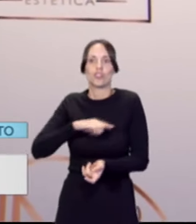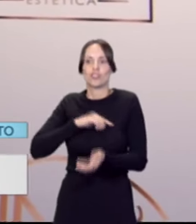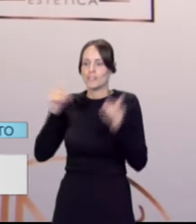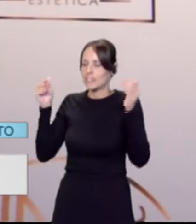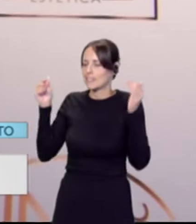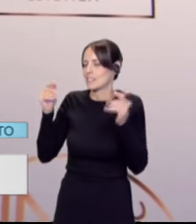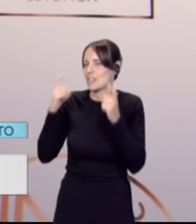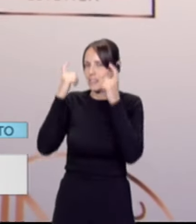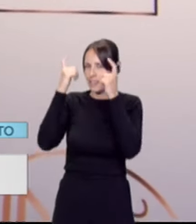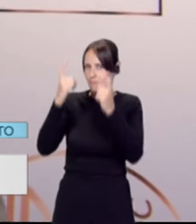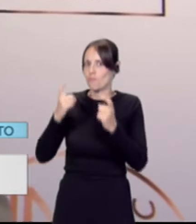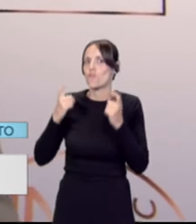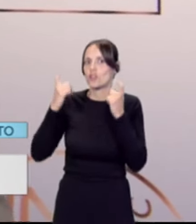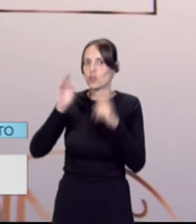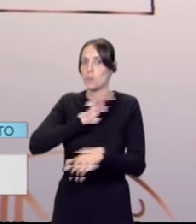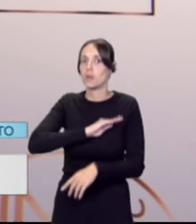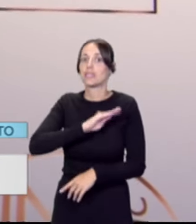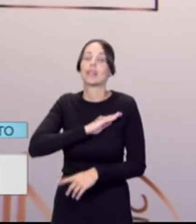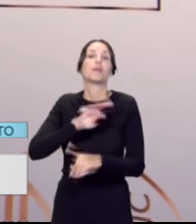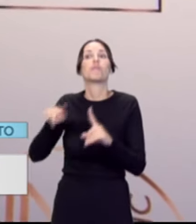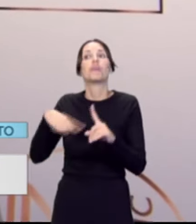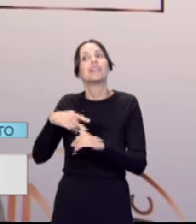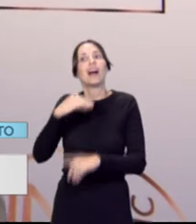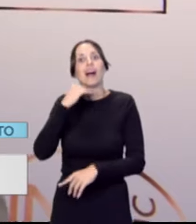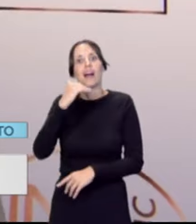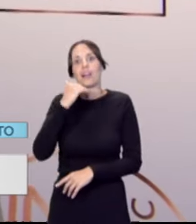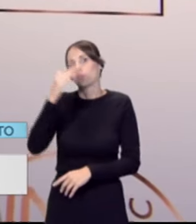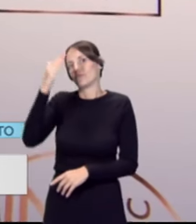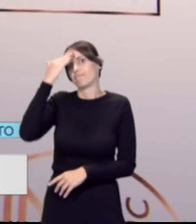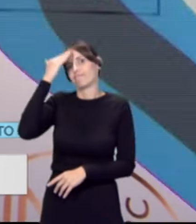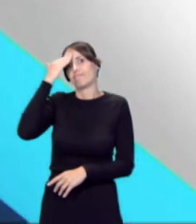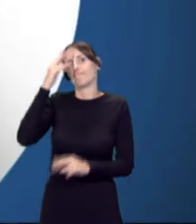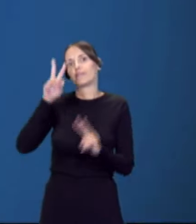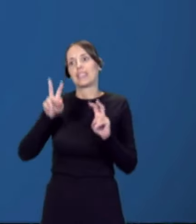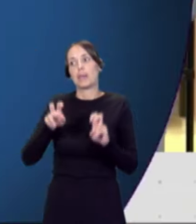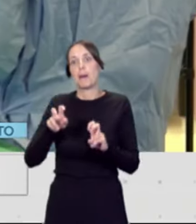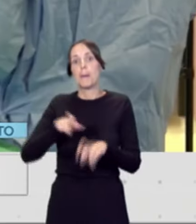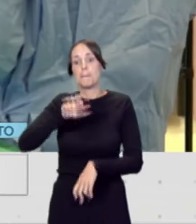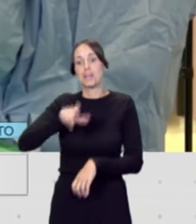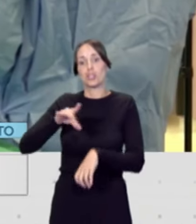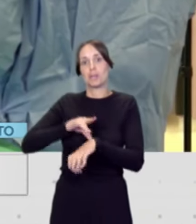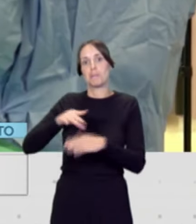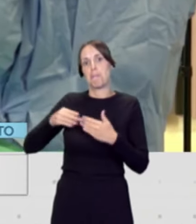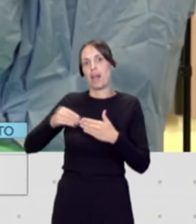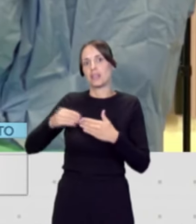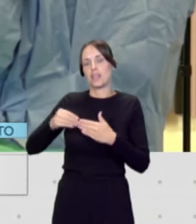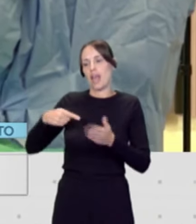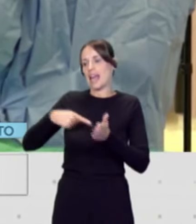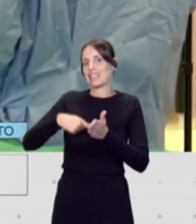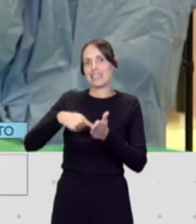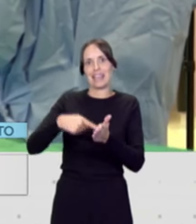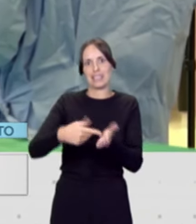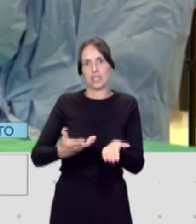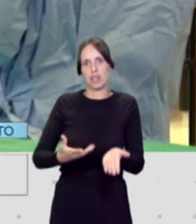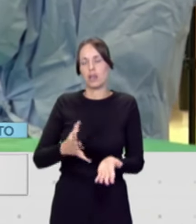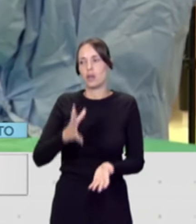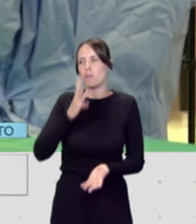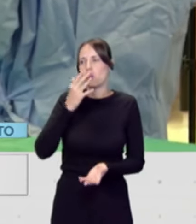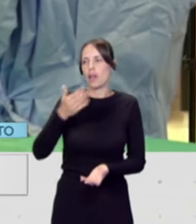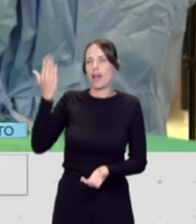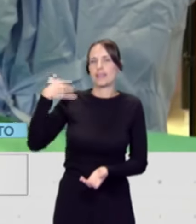empeño. Y mucho empeño también en una cosa fundamental, que también ha sido la exigencia de los propios pacientes, ¿no? Inicialmente, pues hace muchos